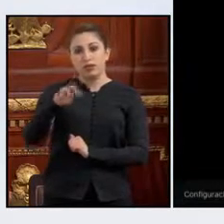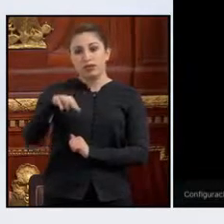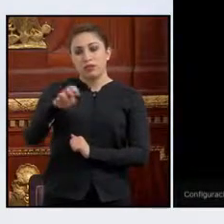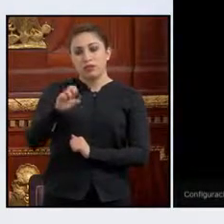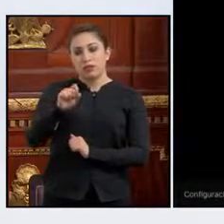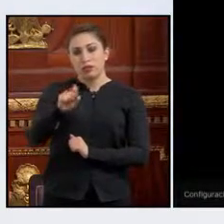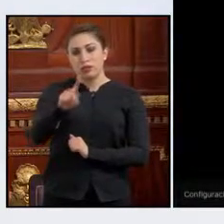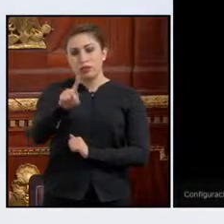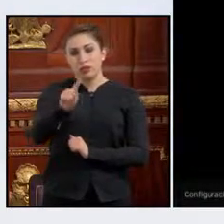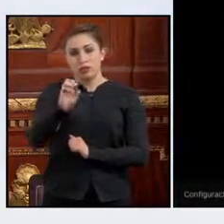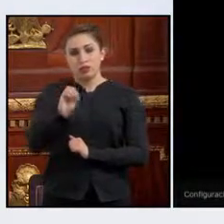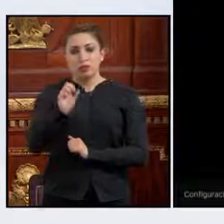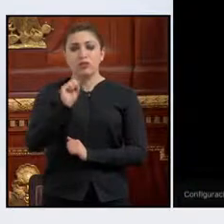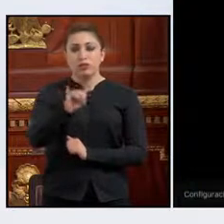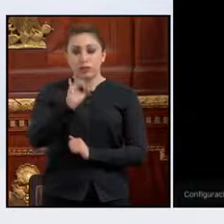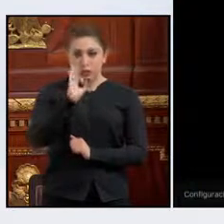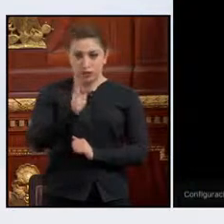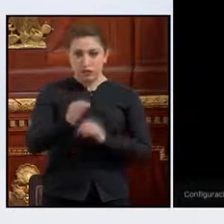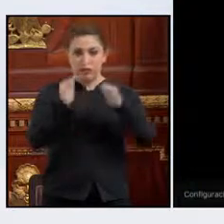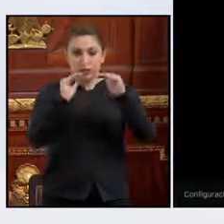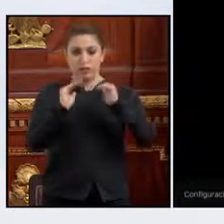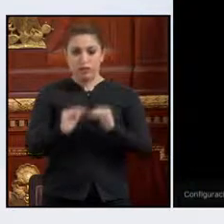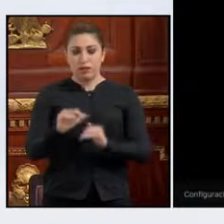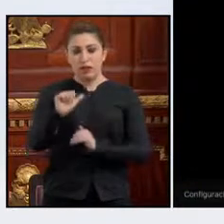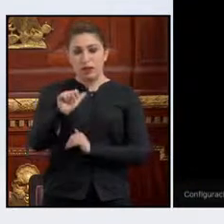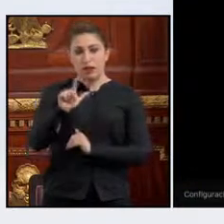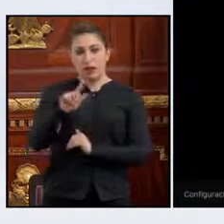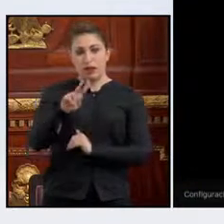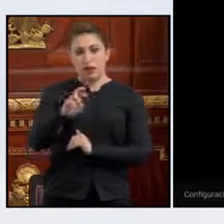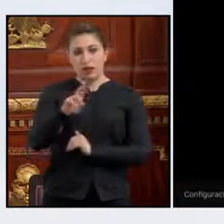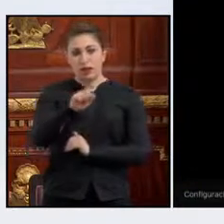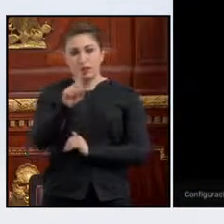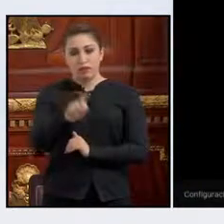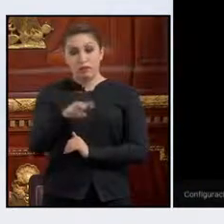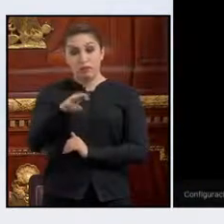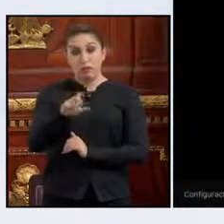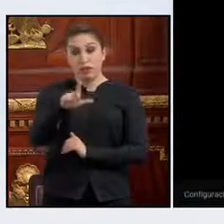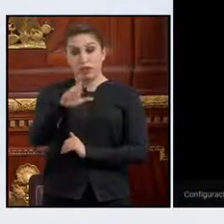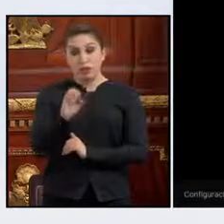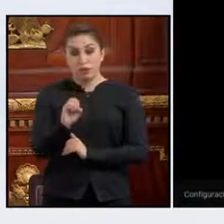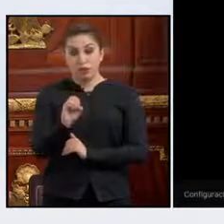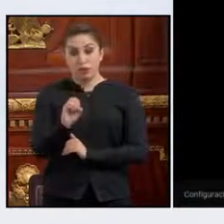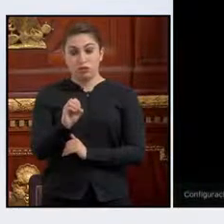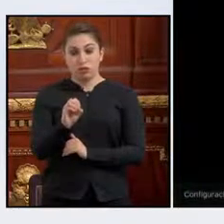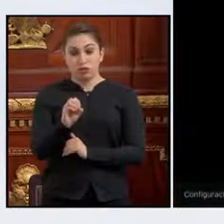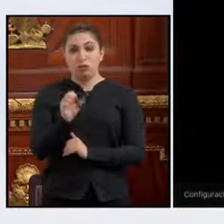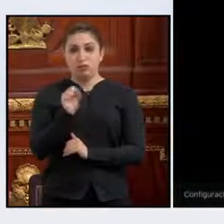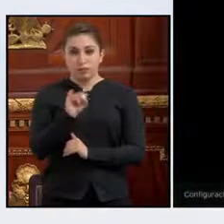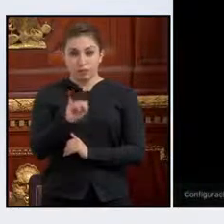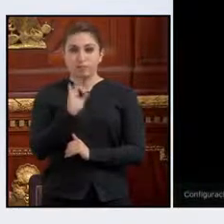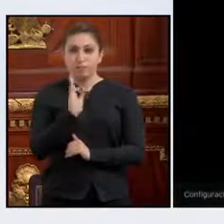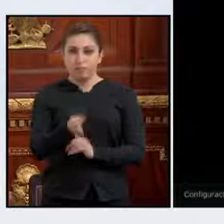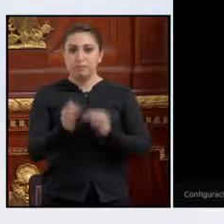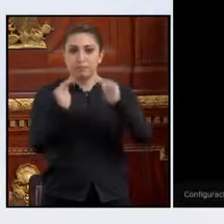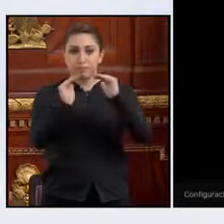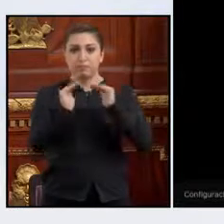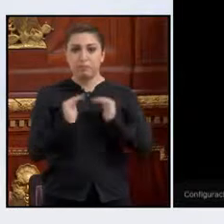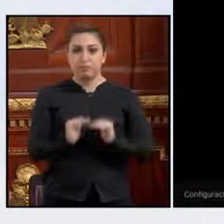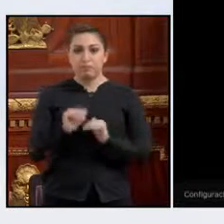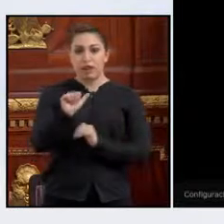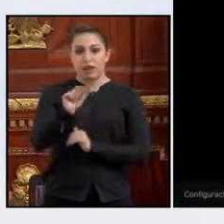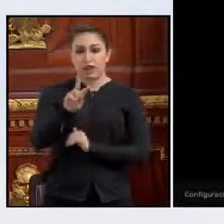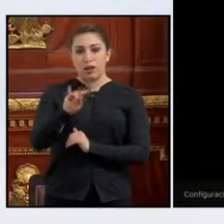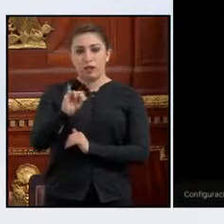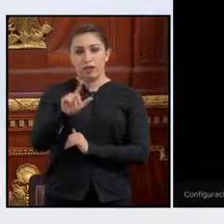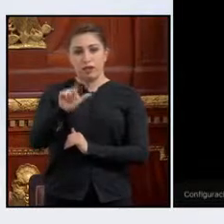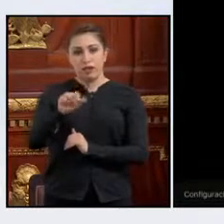Ernesto Alarcón, a favor. Álvarez Melo, Miguel Ángel. Miguel Ángel Melo, en pro. Ávila Ventura,